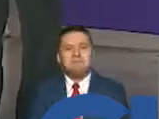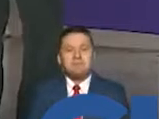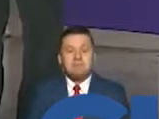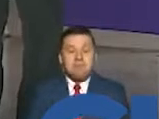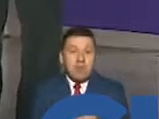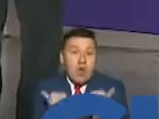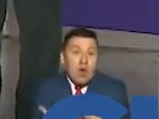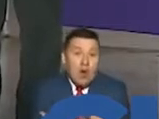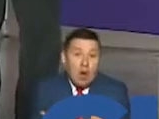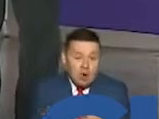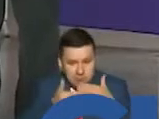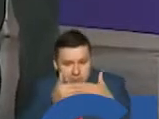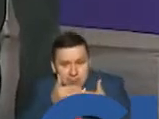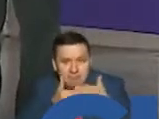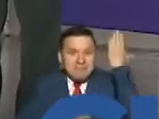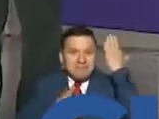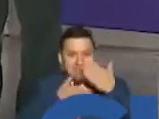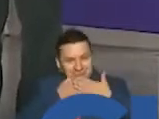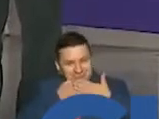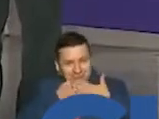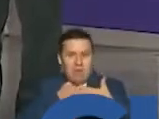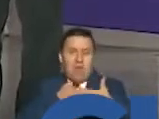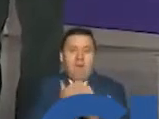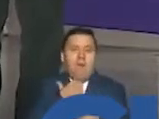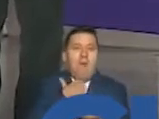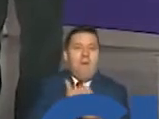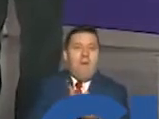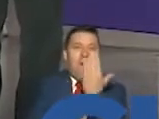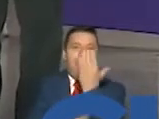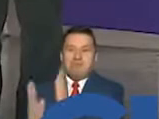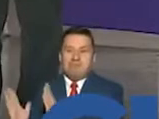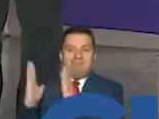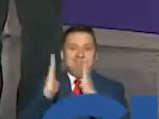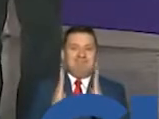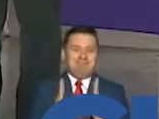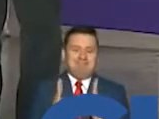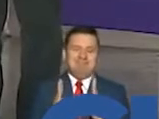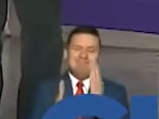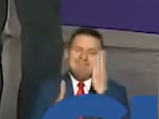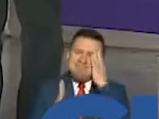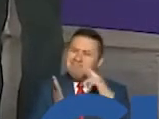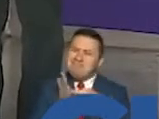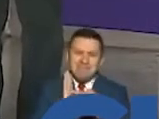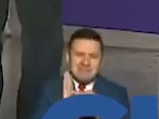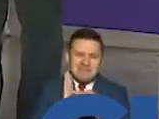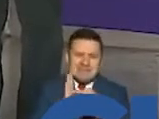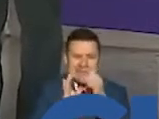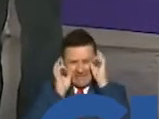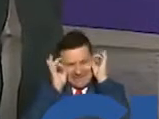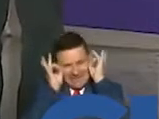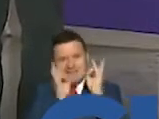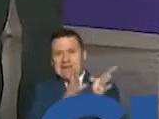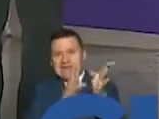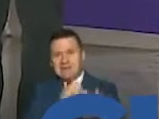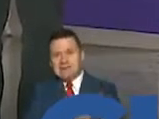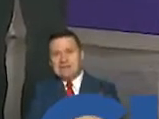hoy empieza un nuevo capítulo en lo que es la derrota de